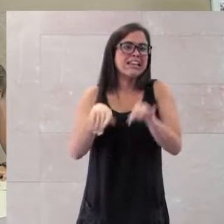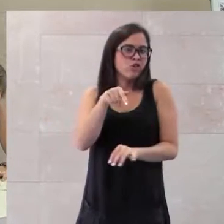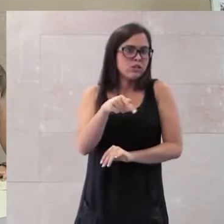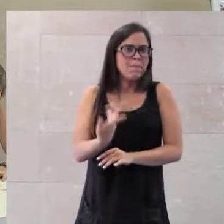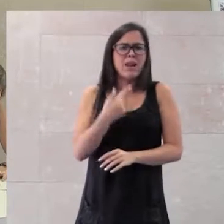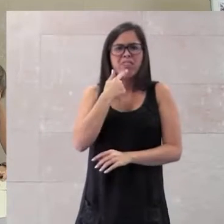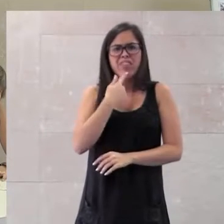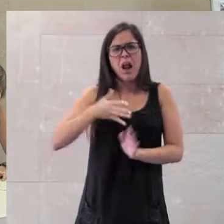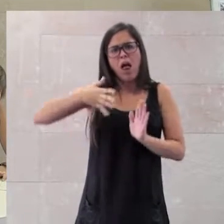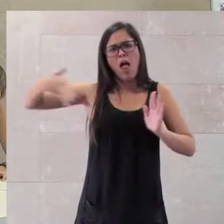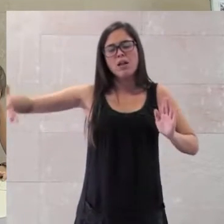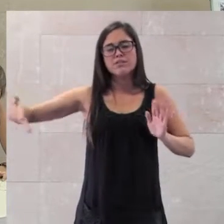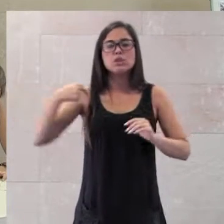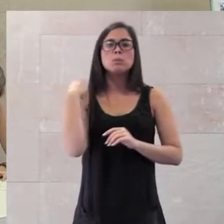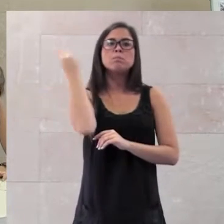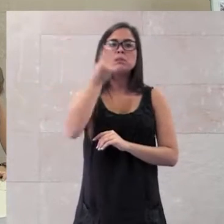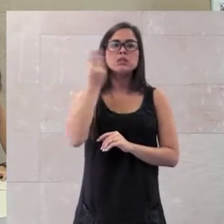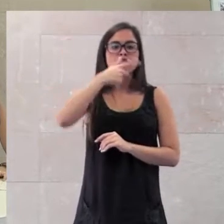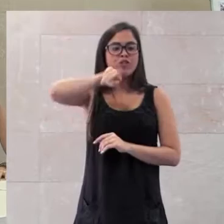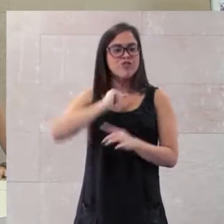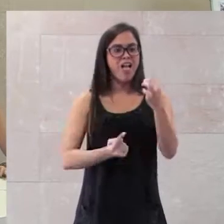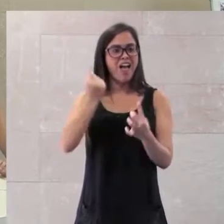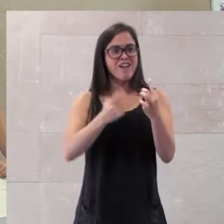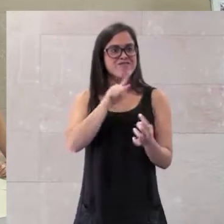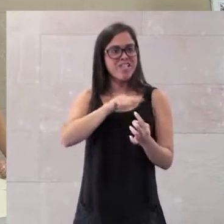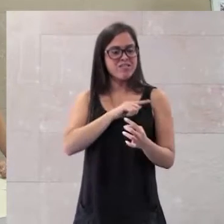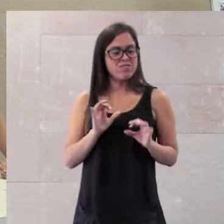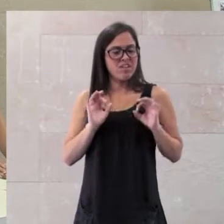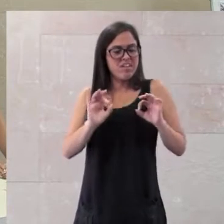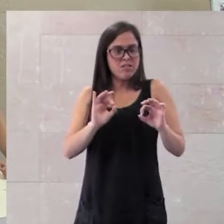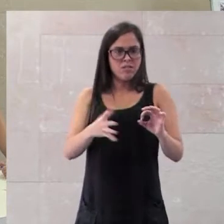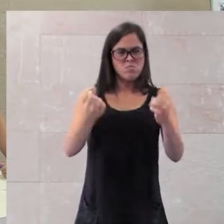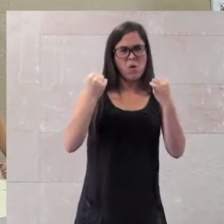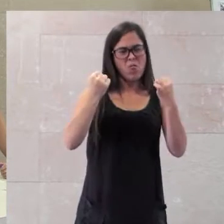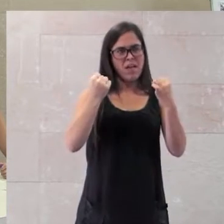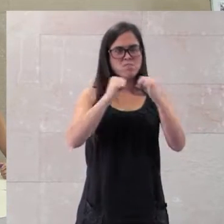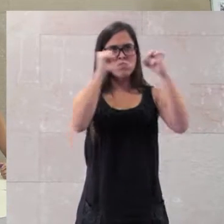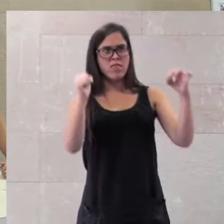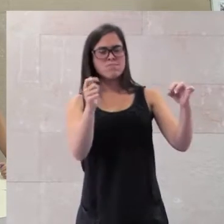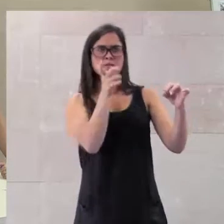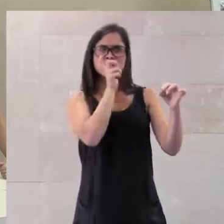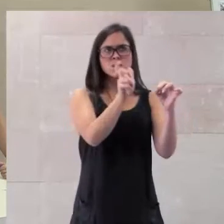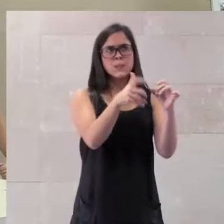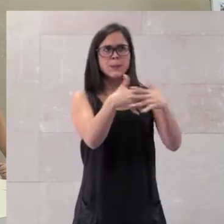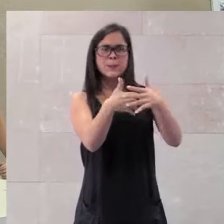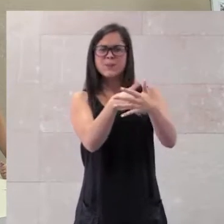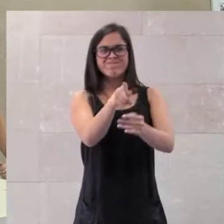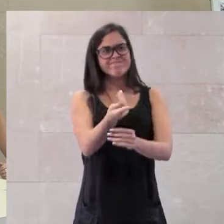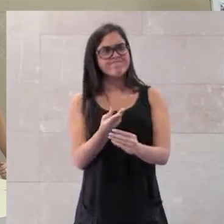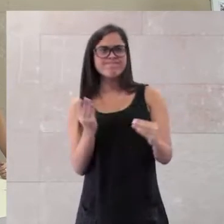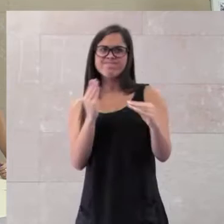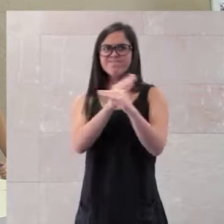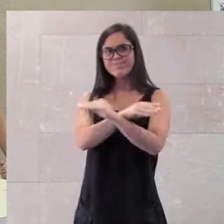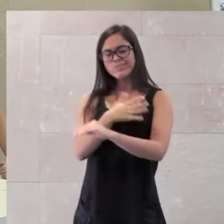parece que refleja lo que hemos sentido algunas al principio de uy, poder, uy, empoderamiento, ¿no? Esto no es lo mío, ¿no?